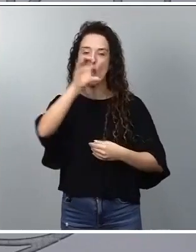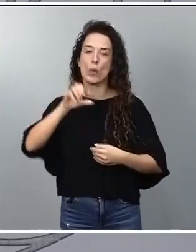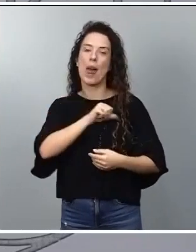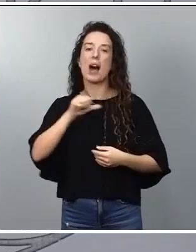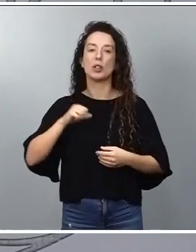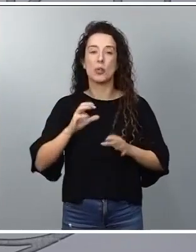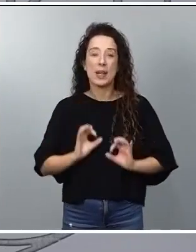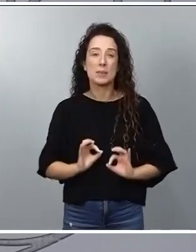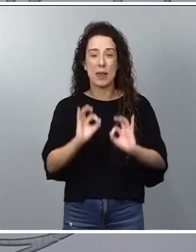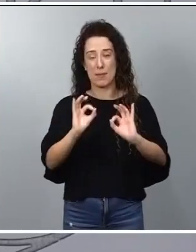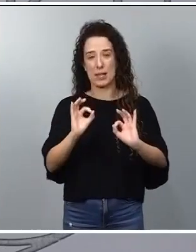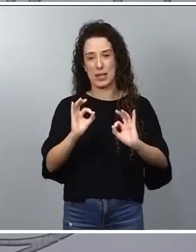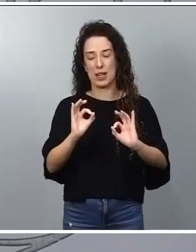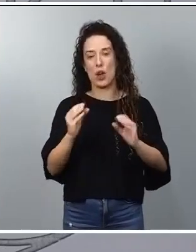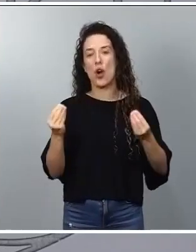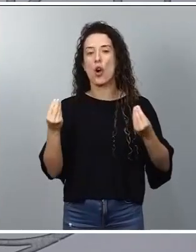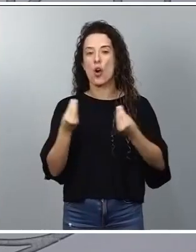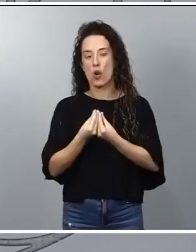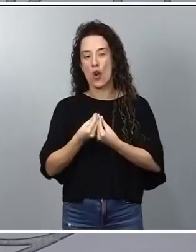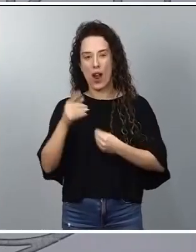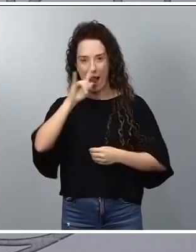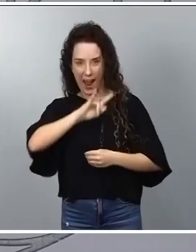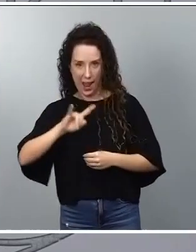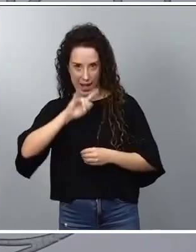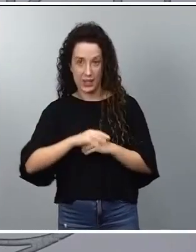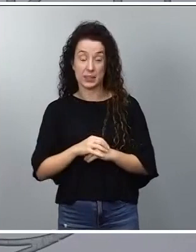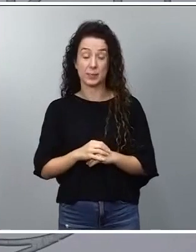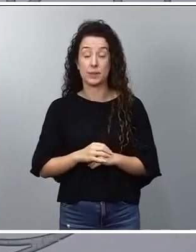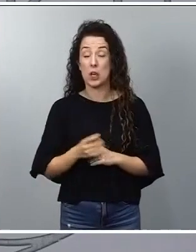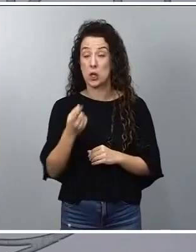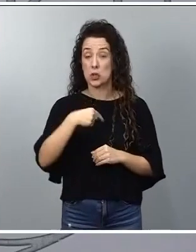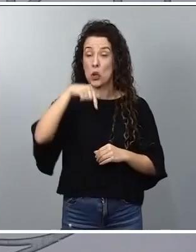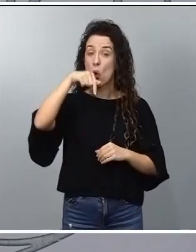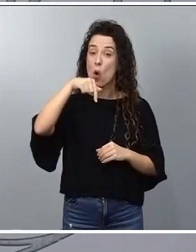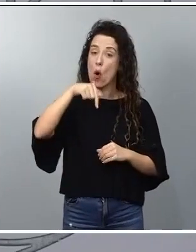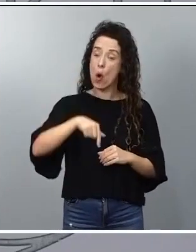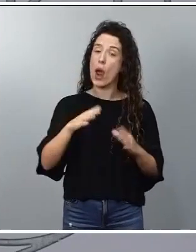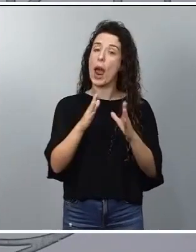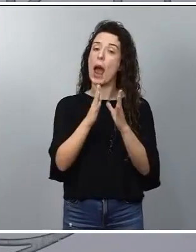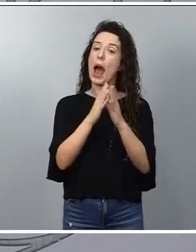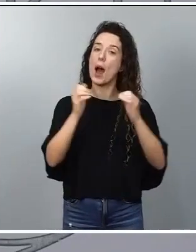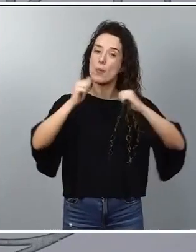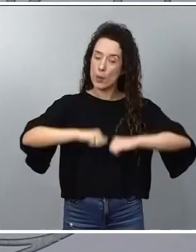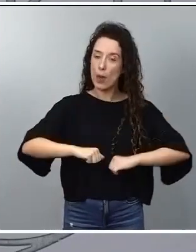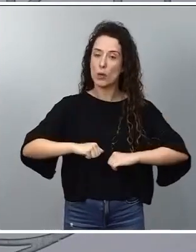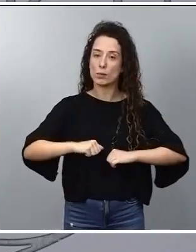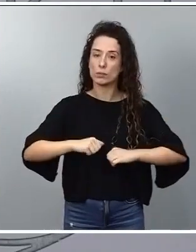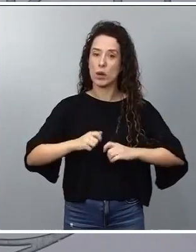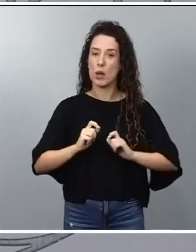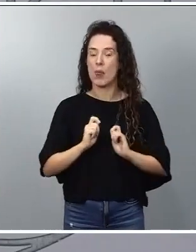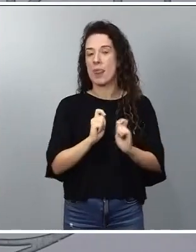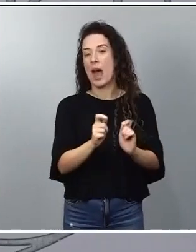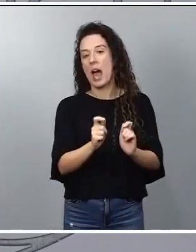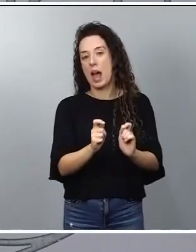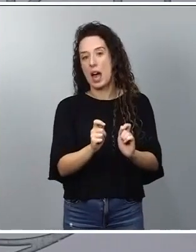e moi especialmente con a comunidade autónoma de Canarias. O que hemos aprobado no dia de hoxe é a concesión de unha subvención, en